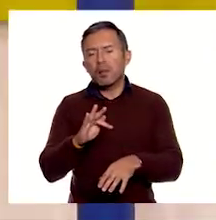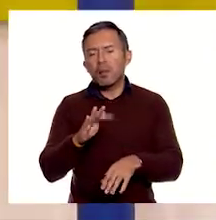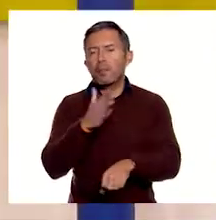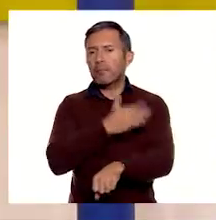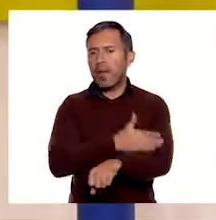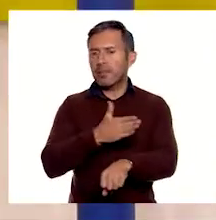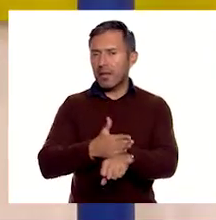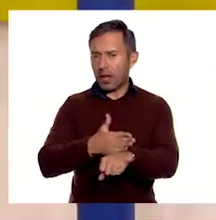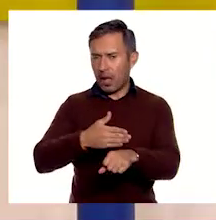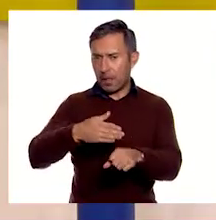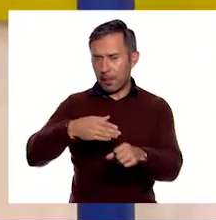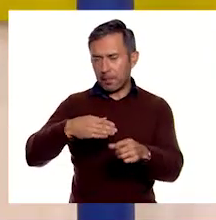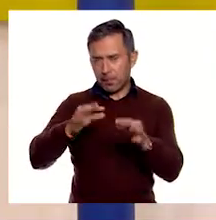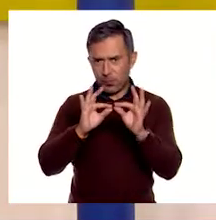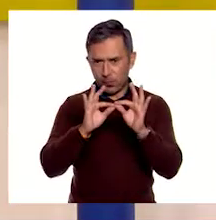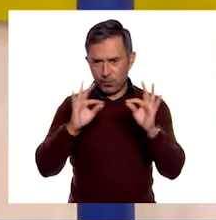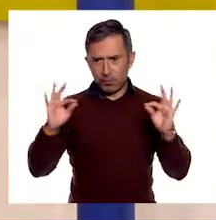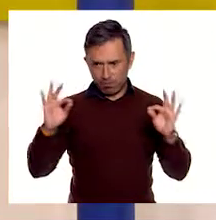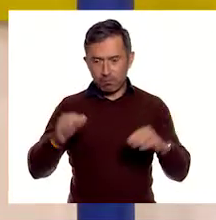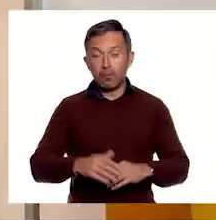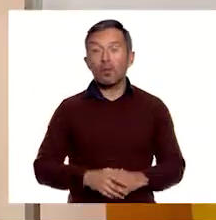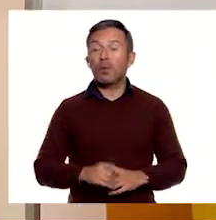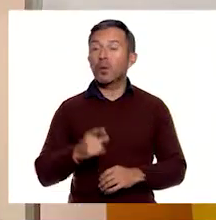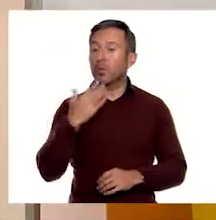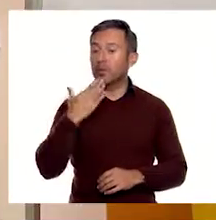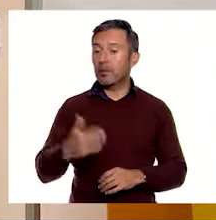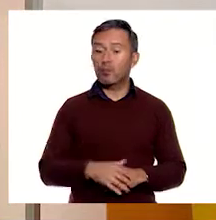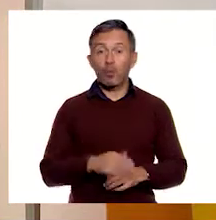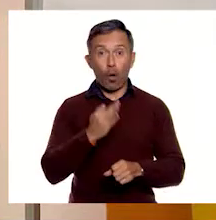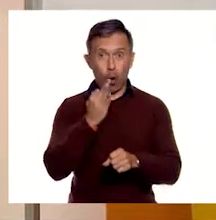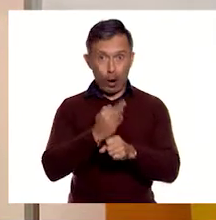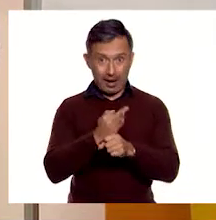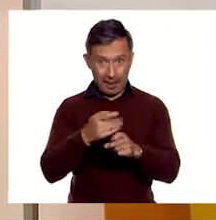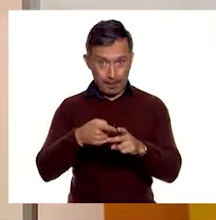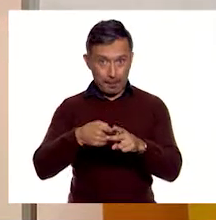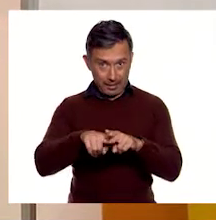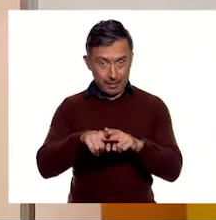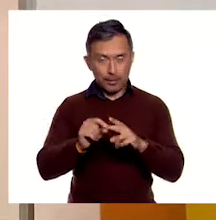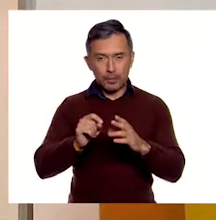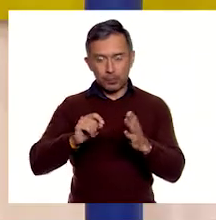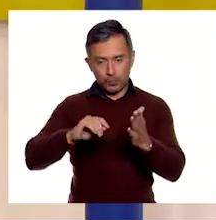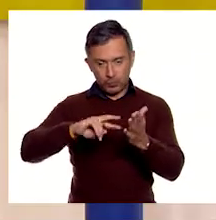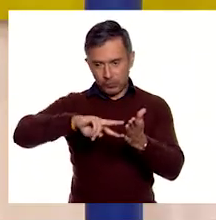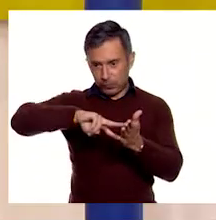De madera. De madera. Muy, ¿sí?, bien. Bueno, vamos, ajá, a empezar entonces marcando un círculo para...